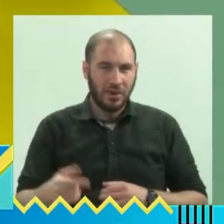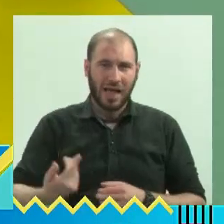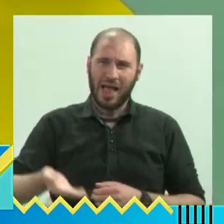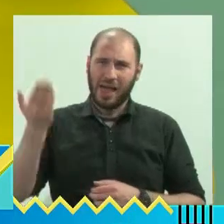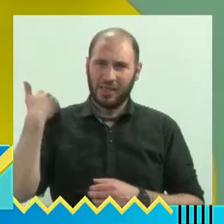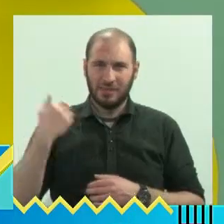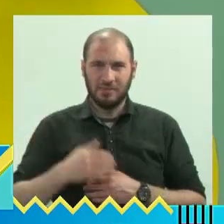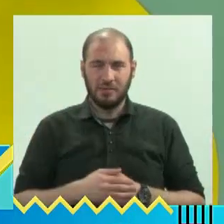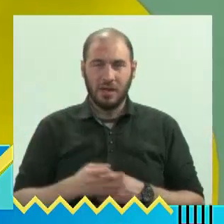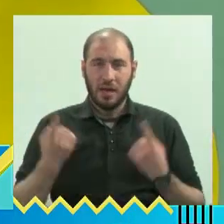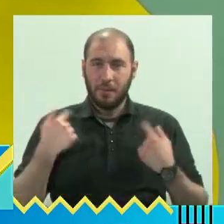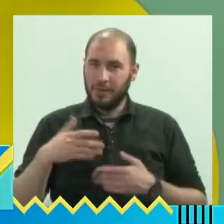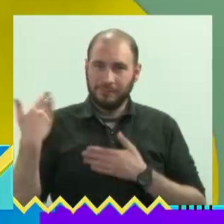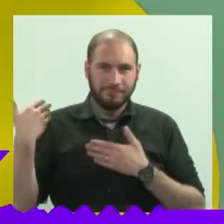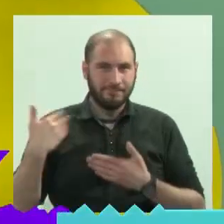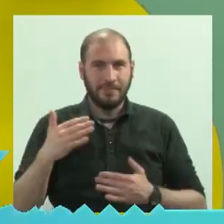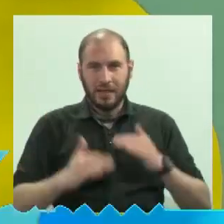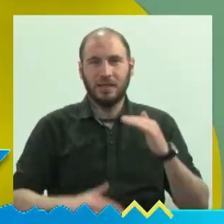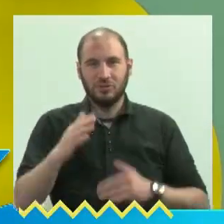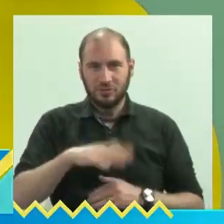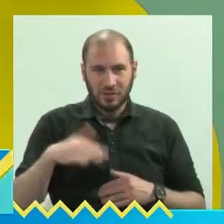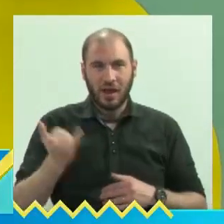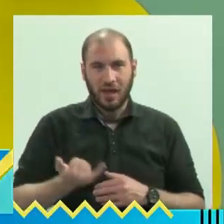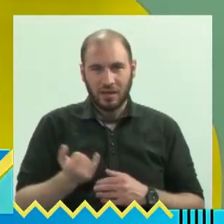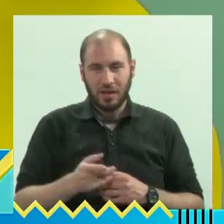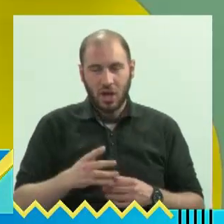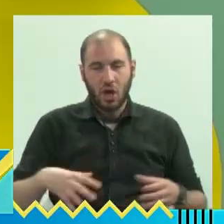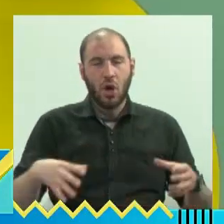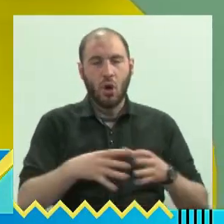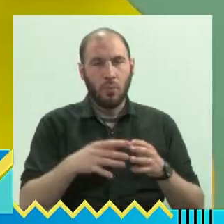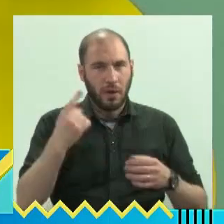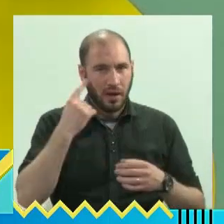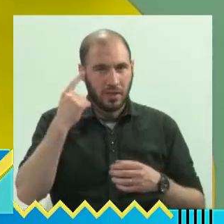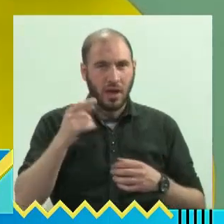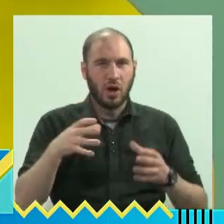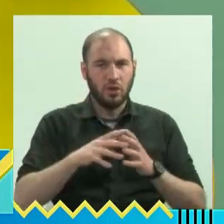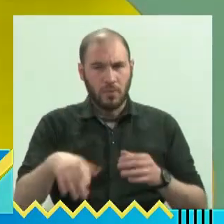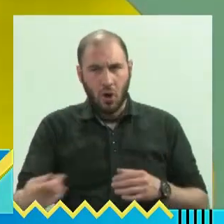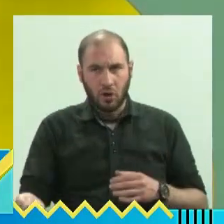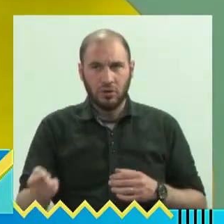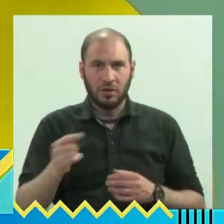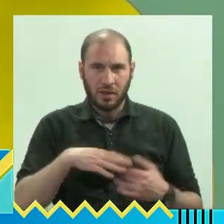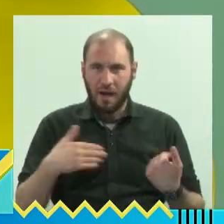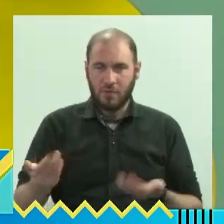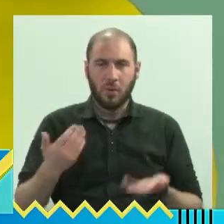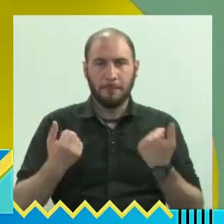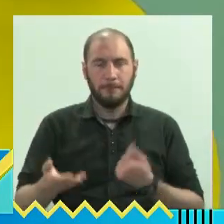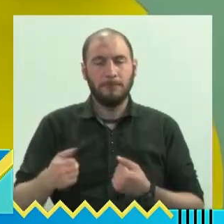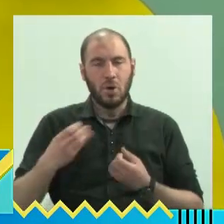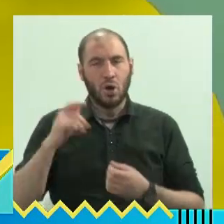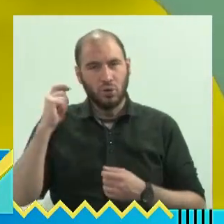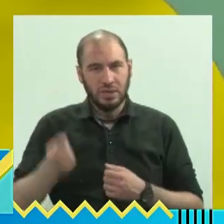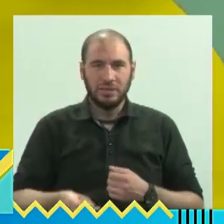pasado, sigue habiendo desigualdad social, sigue habiendo un sector que puede pensar que hay otro sector que está más beneficiado por la justicia,